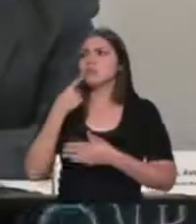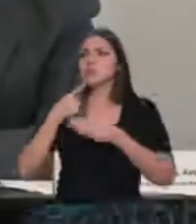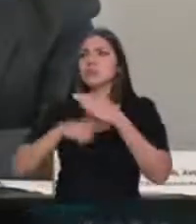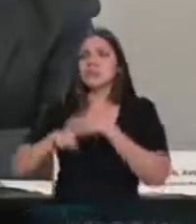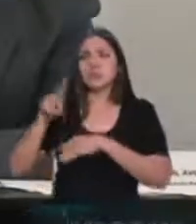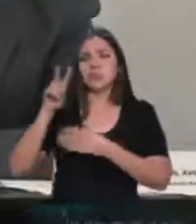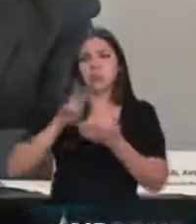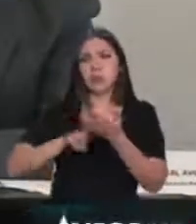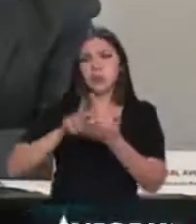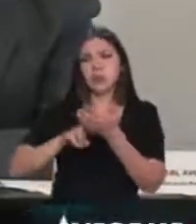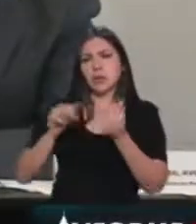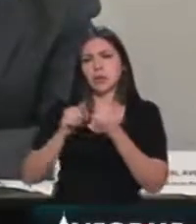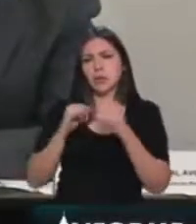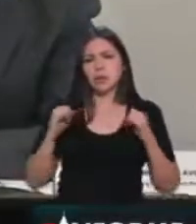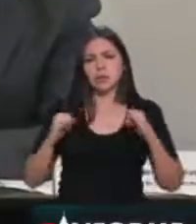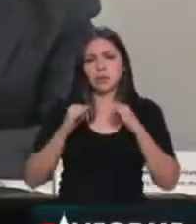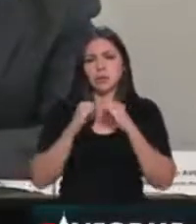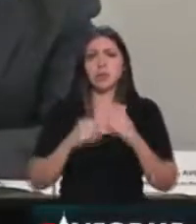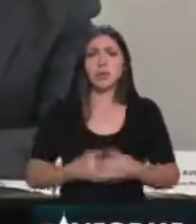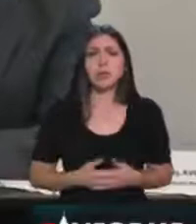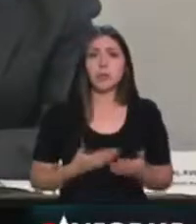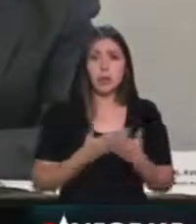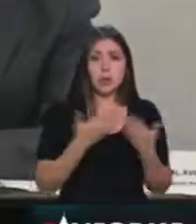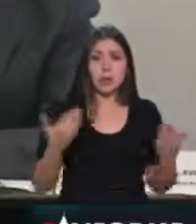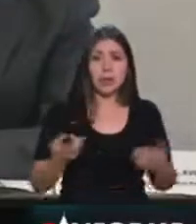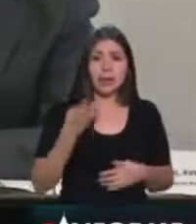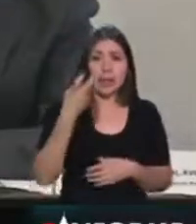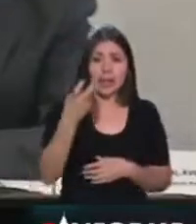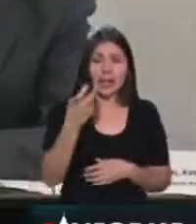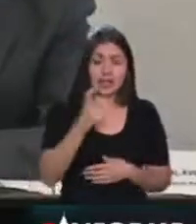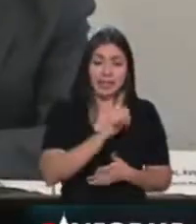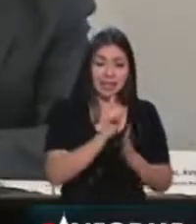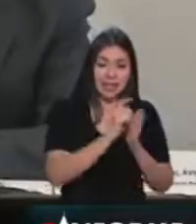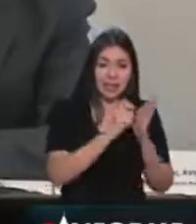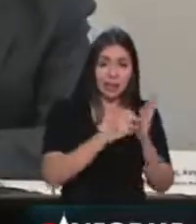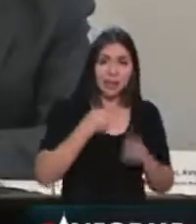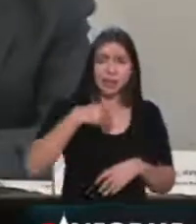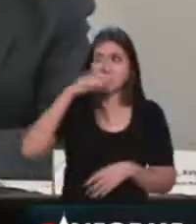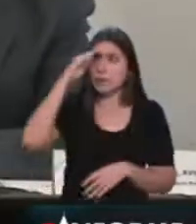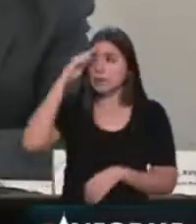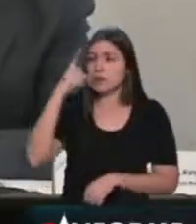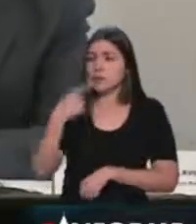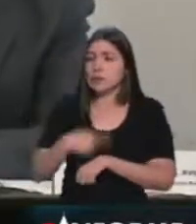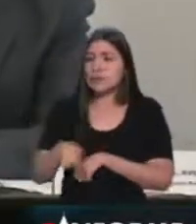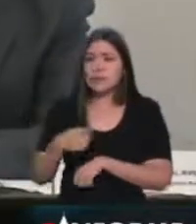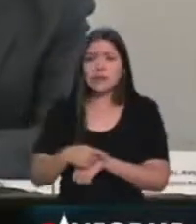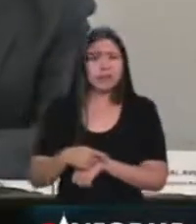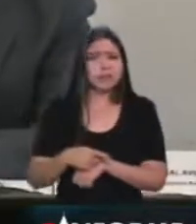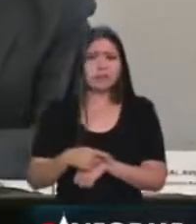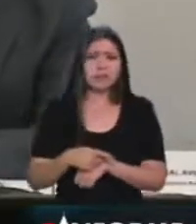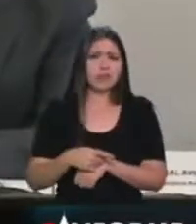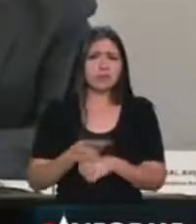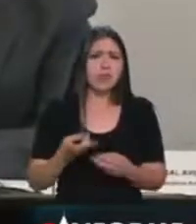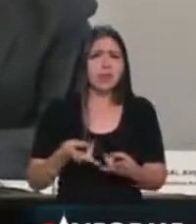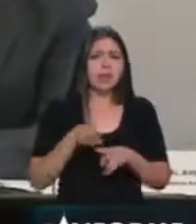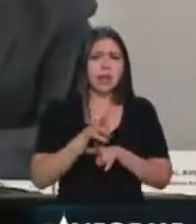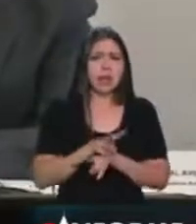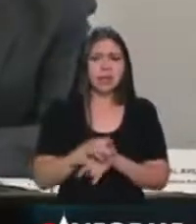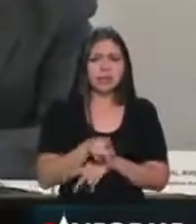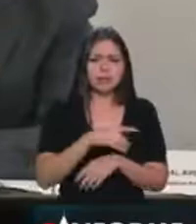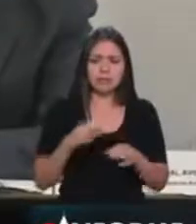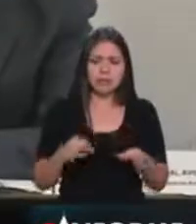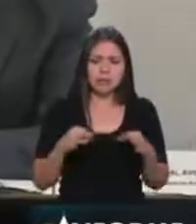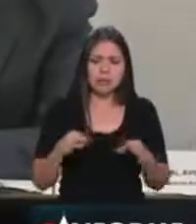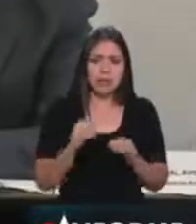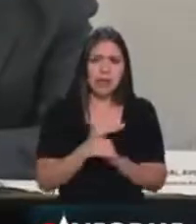es, yo no lo veo como riesgo, sino al revés. Tenemos un camino, un espacio, un procedimiento claro